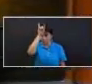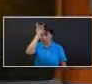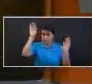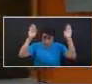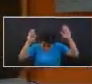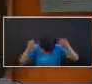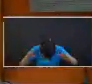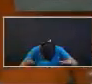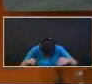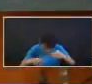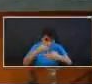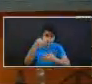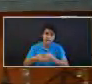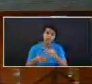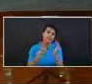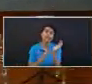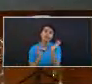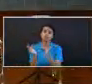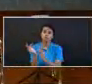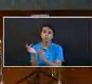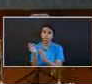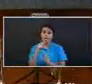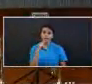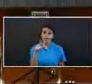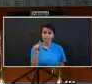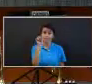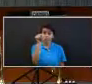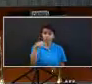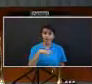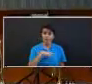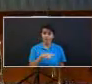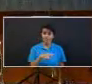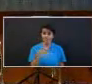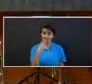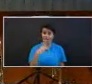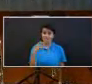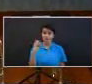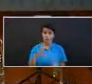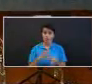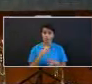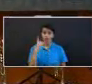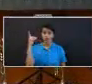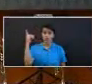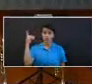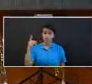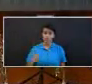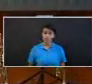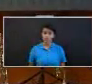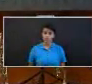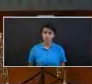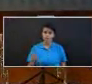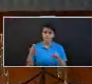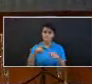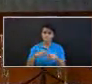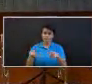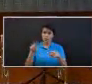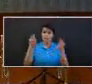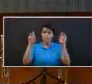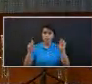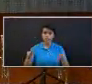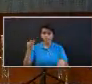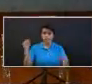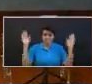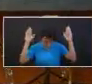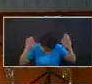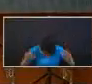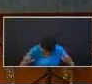delante de Jesús y le decían: tú eres el Hijo de Dios. Pero hay gente que no se postra ni aunque